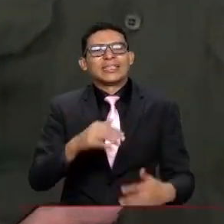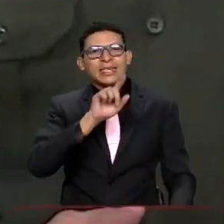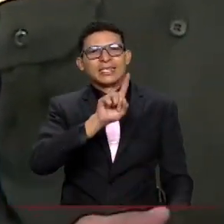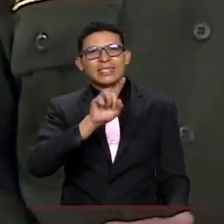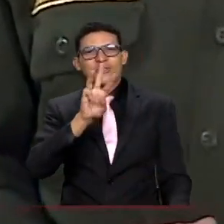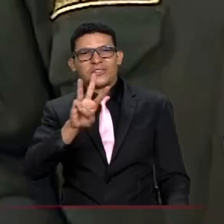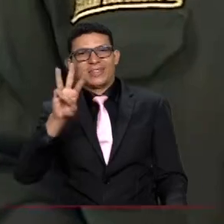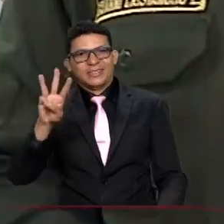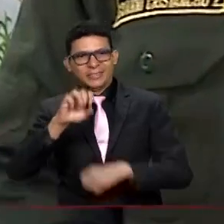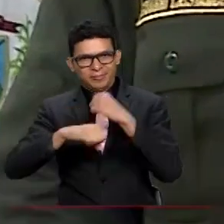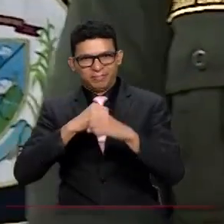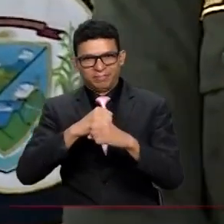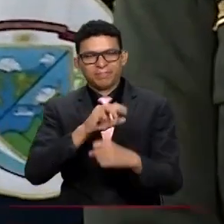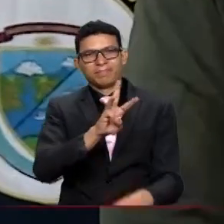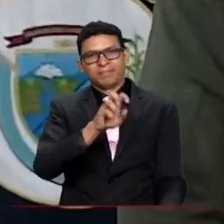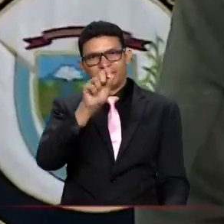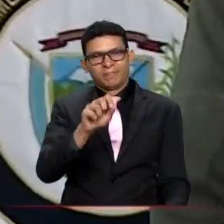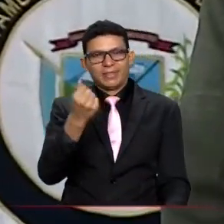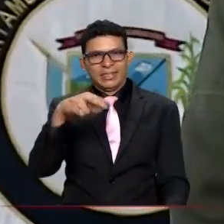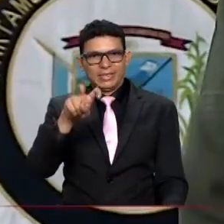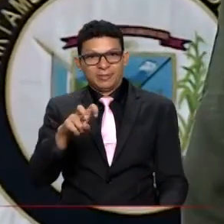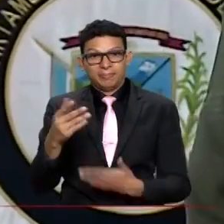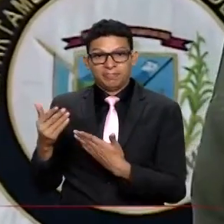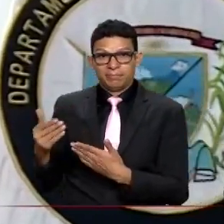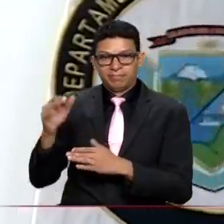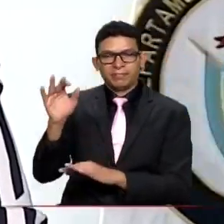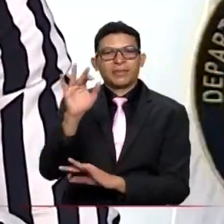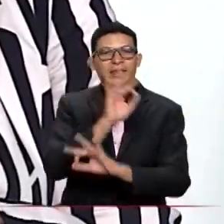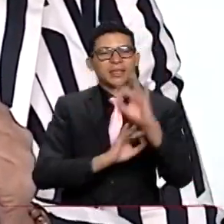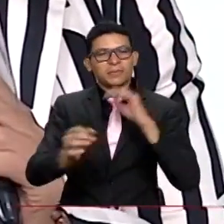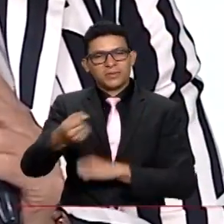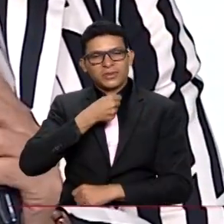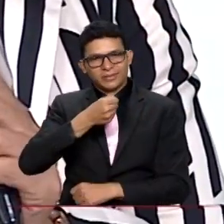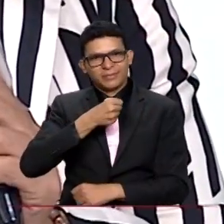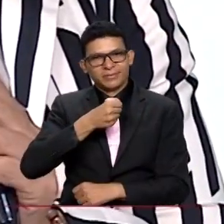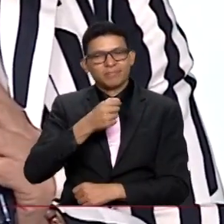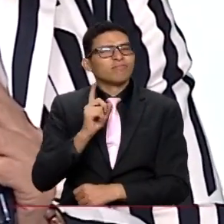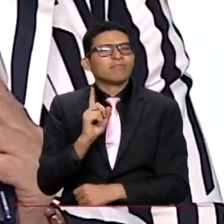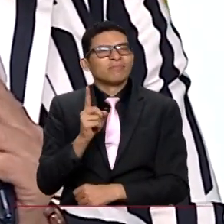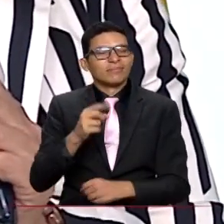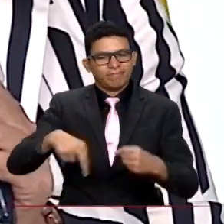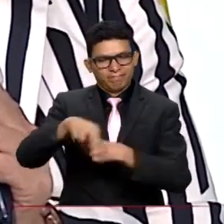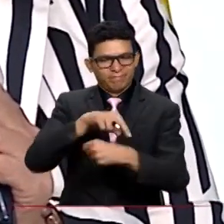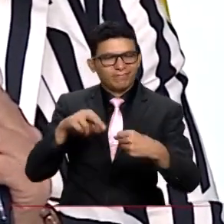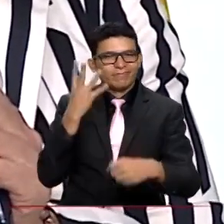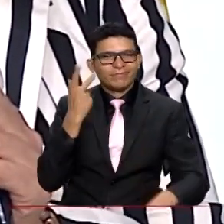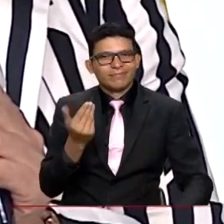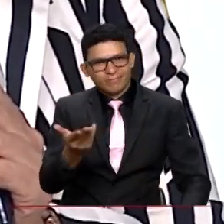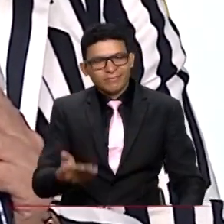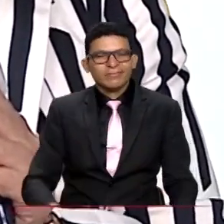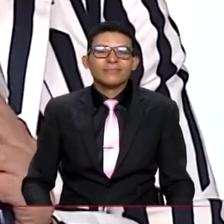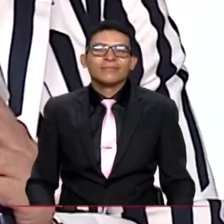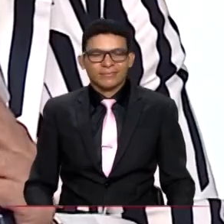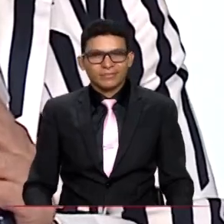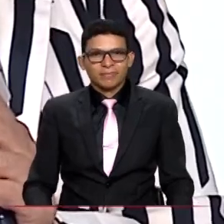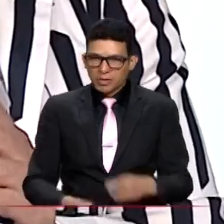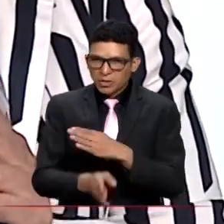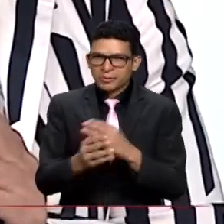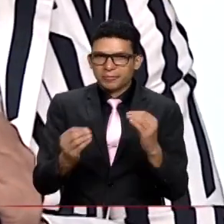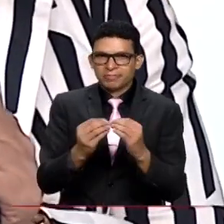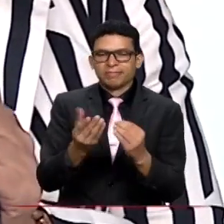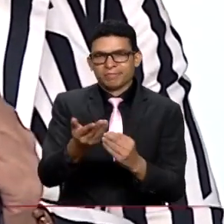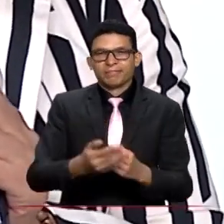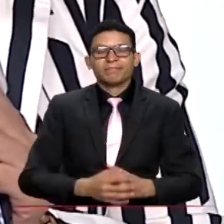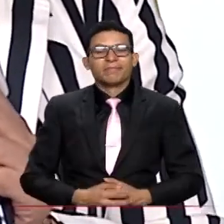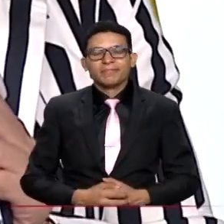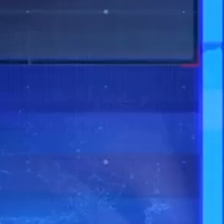133 años. 8:17 minutos, yo soy Carmen Alicia Sarmiento Mora y este es un informe para Telepacífico Noticias, la región todos los días. Sigan